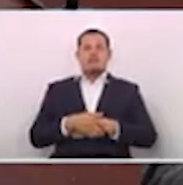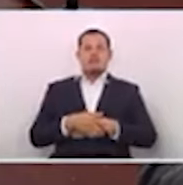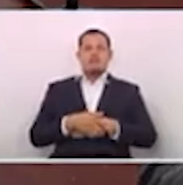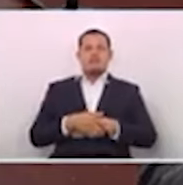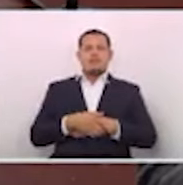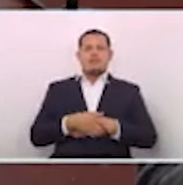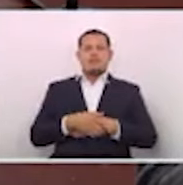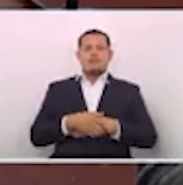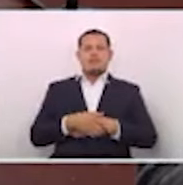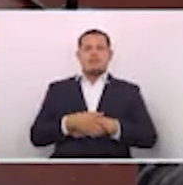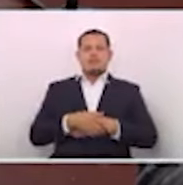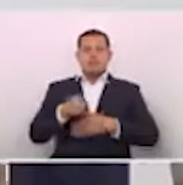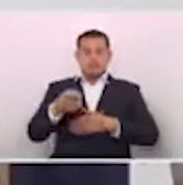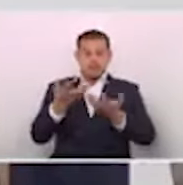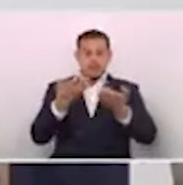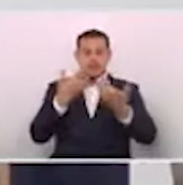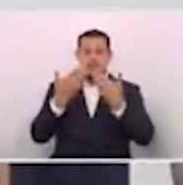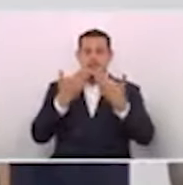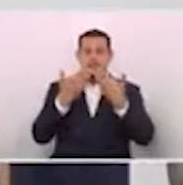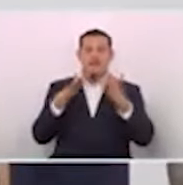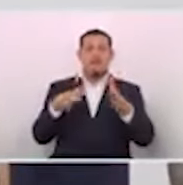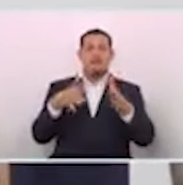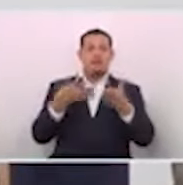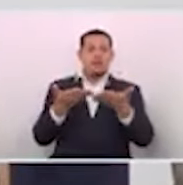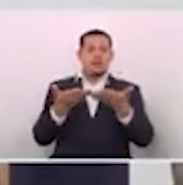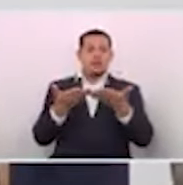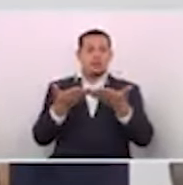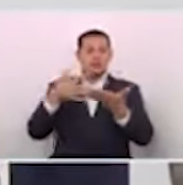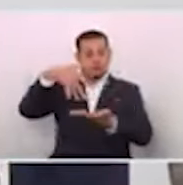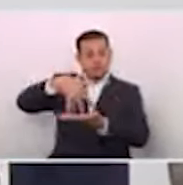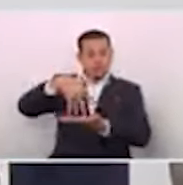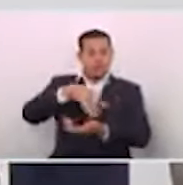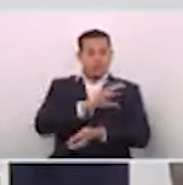ejecutivo un reporte de Néstor Hernández